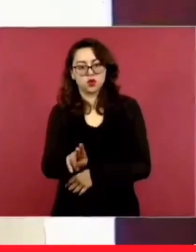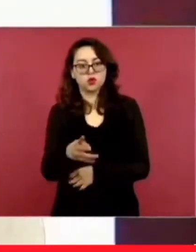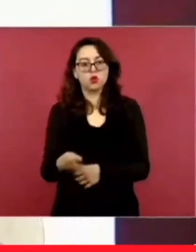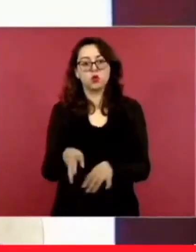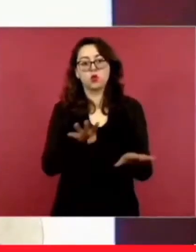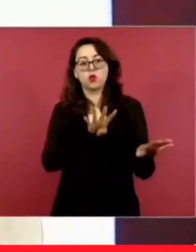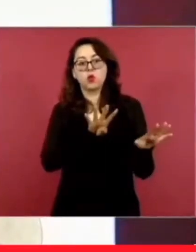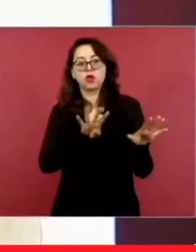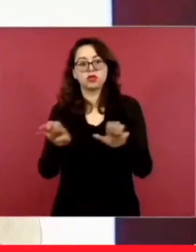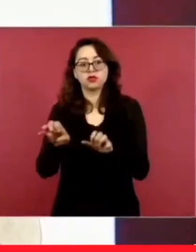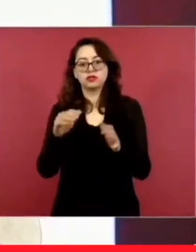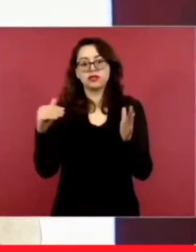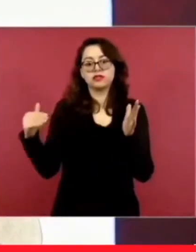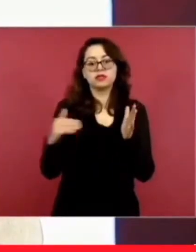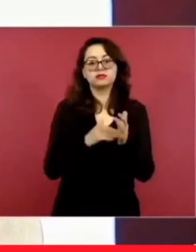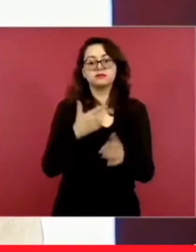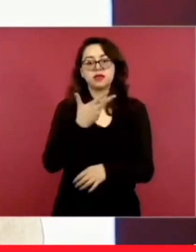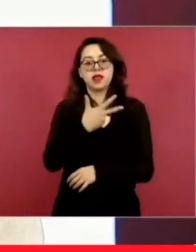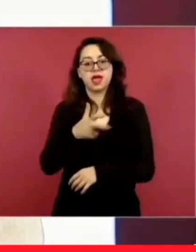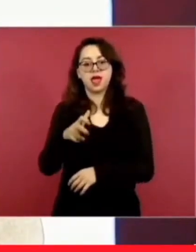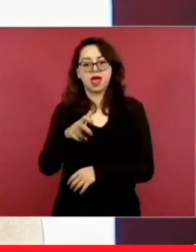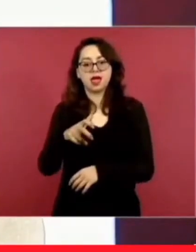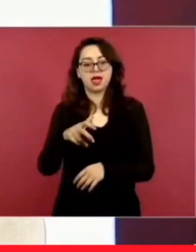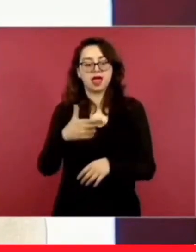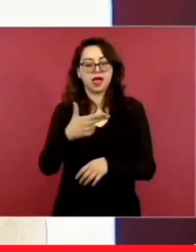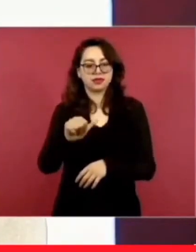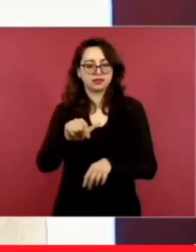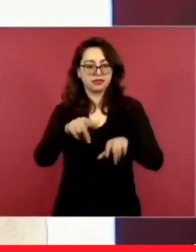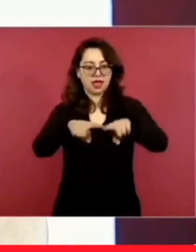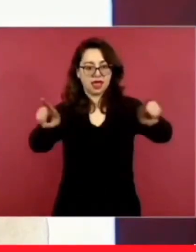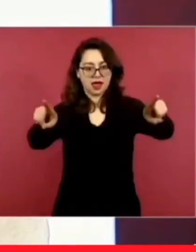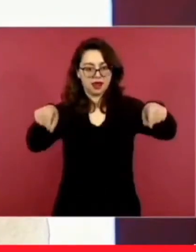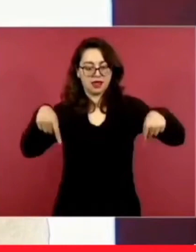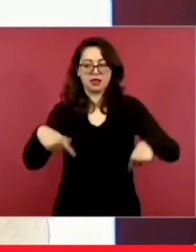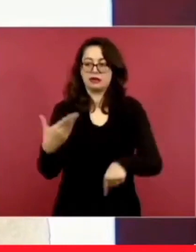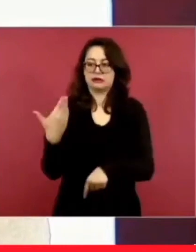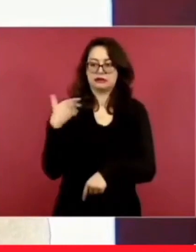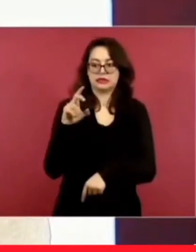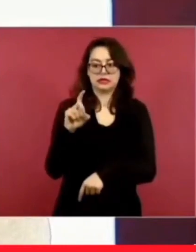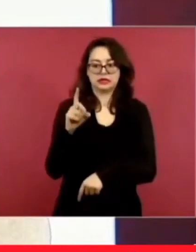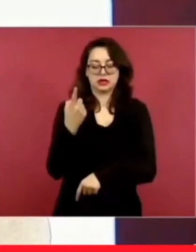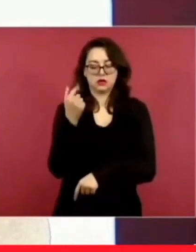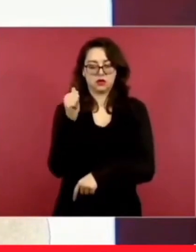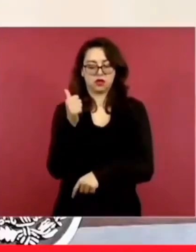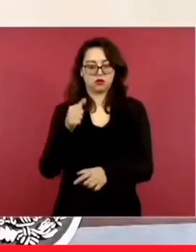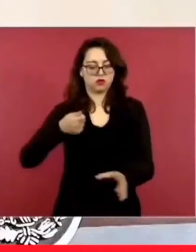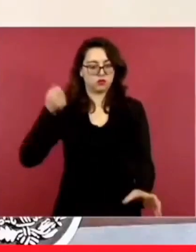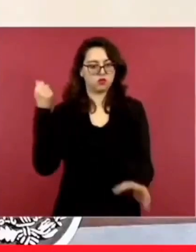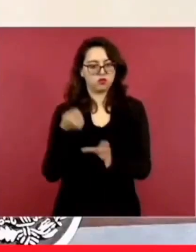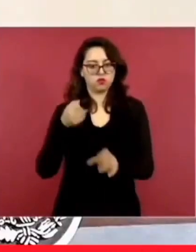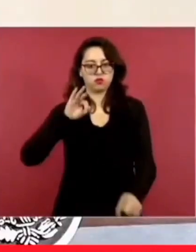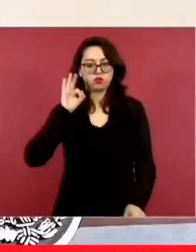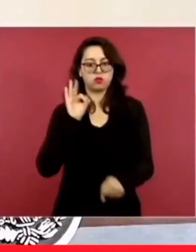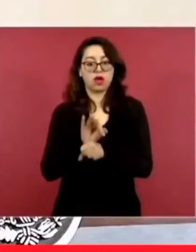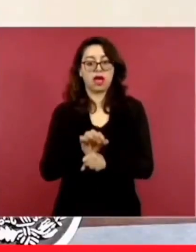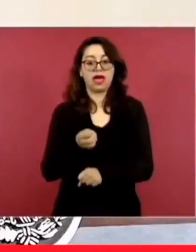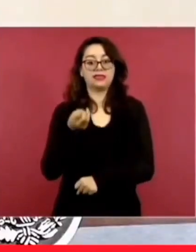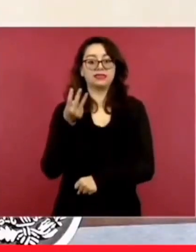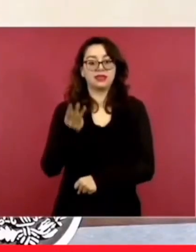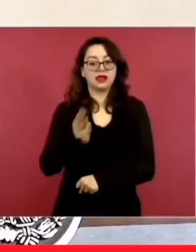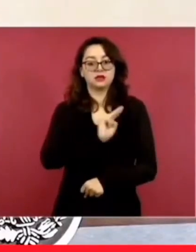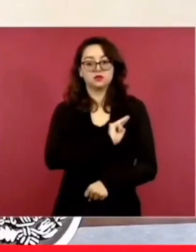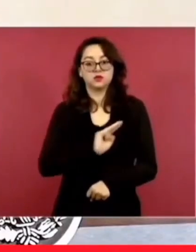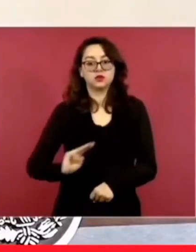463.441 hectáreas, decretadas también el 31 de agosto, que abarca 20 núcleos agrarios en 3 municipios